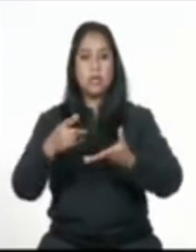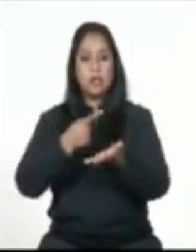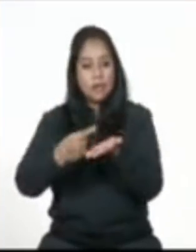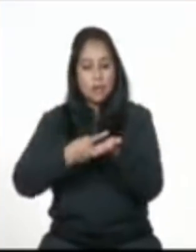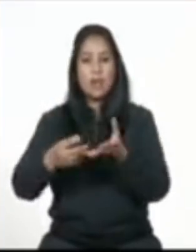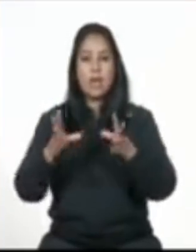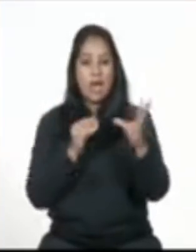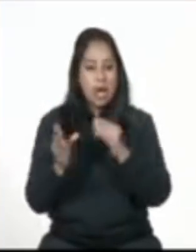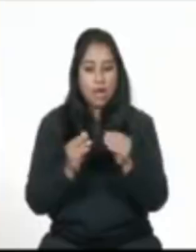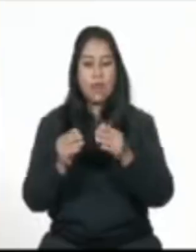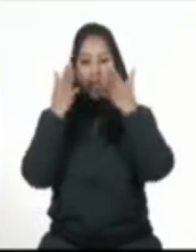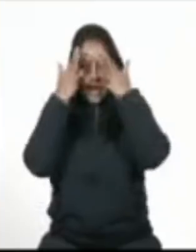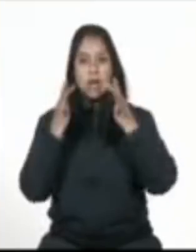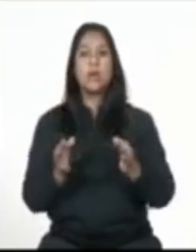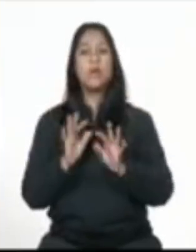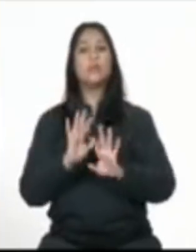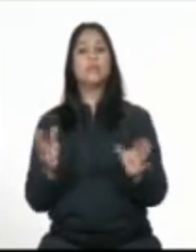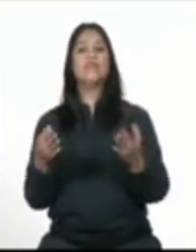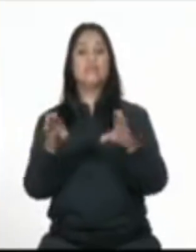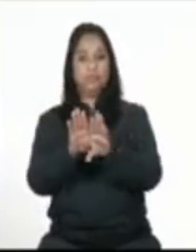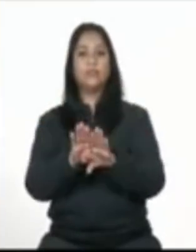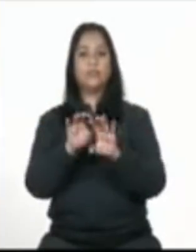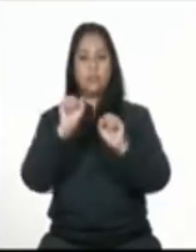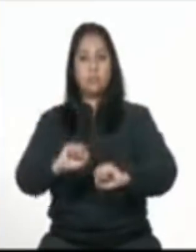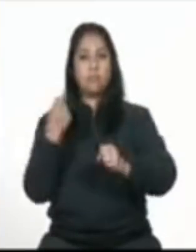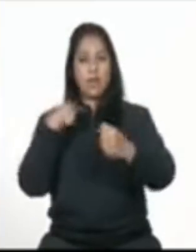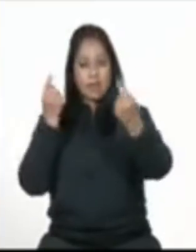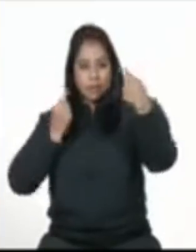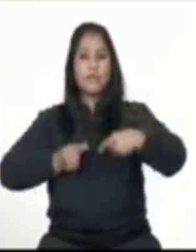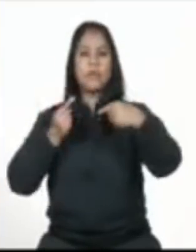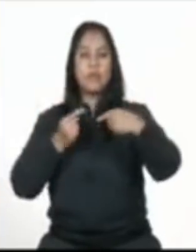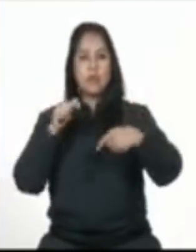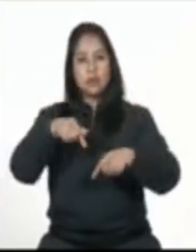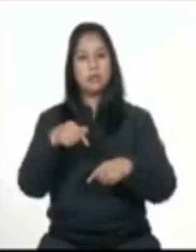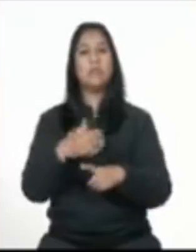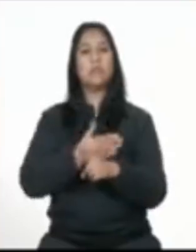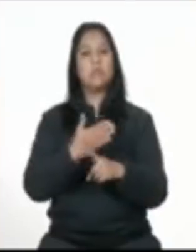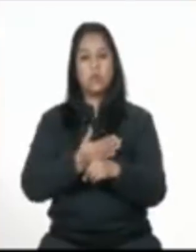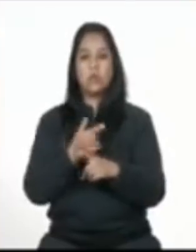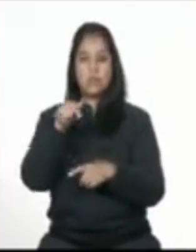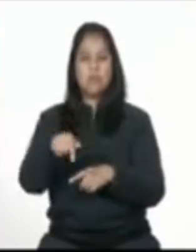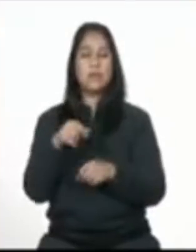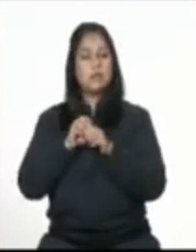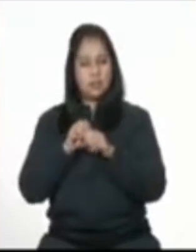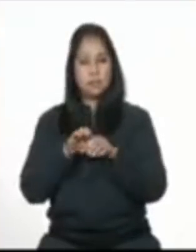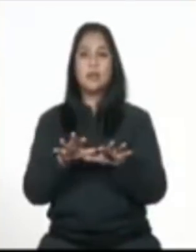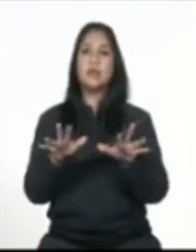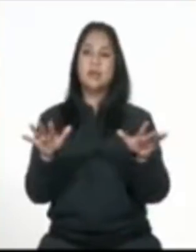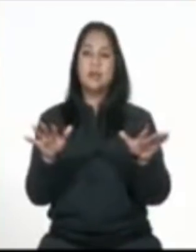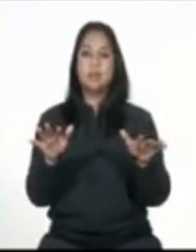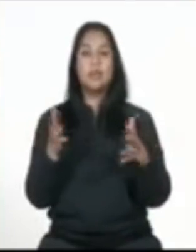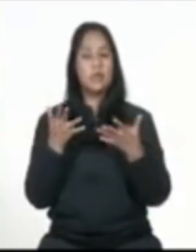que podamos todos, poniendo nuestra parte, enfrentar los retos de esta epidemia que